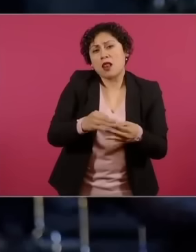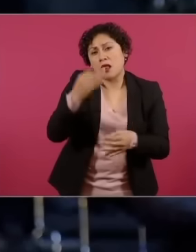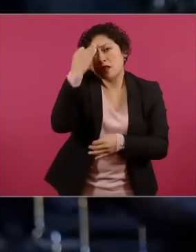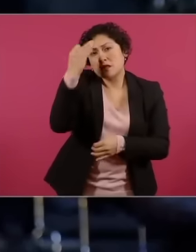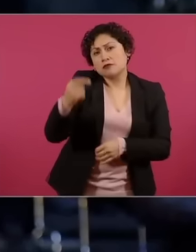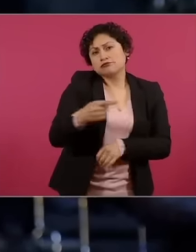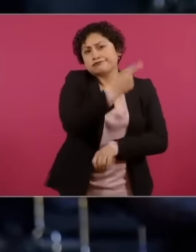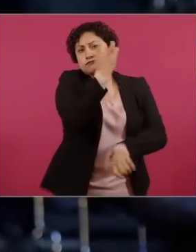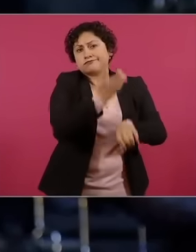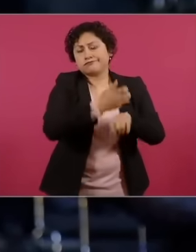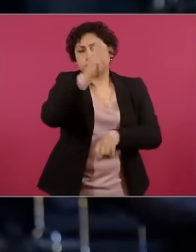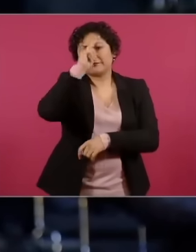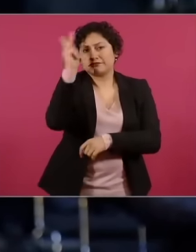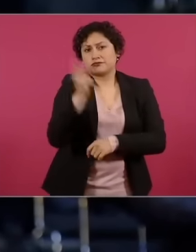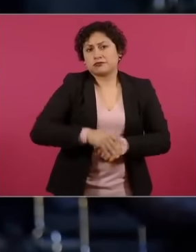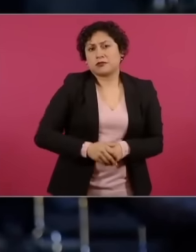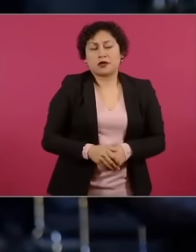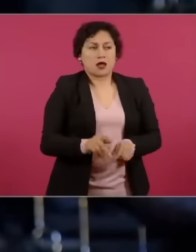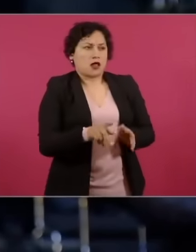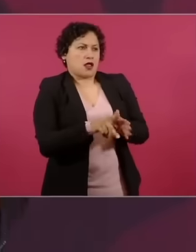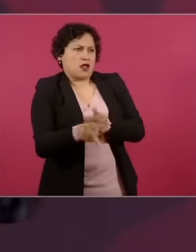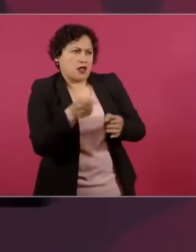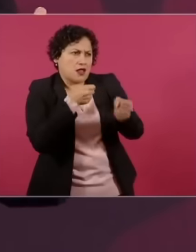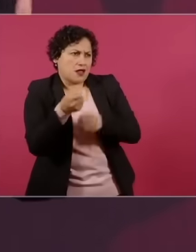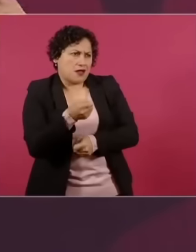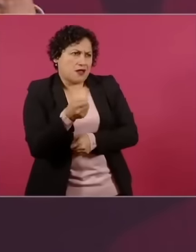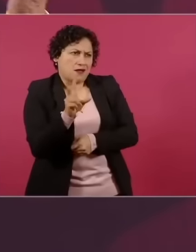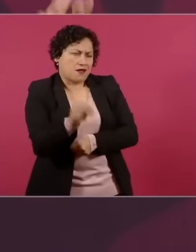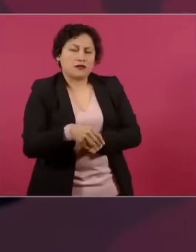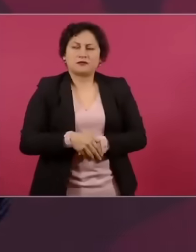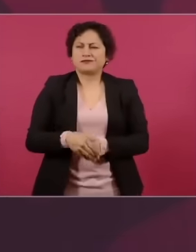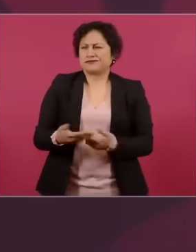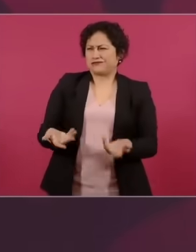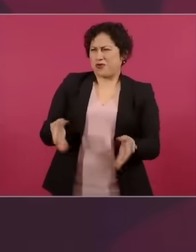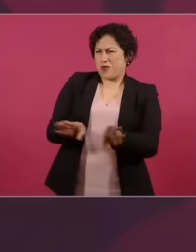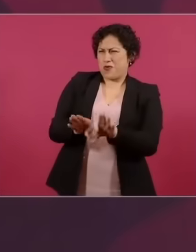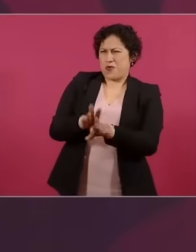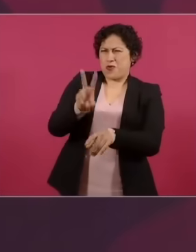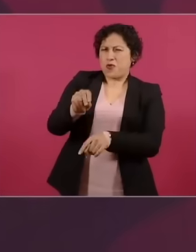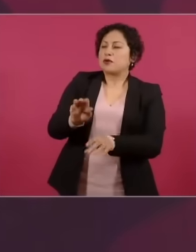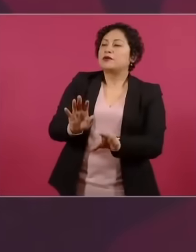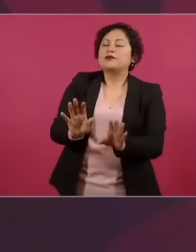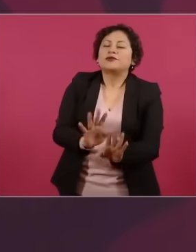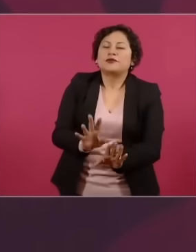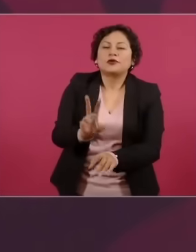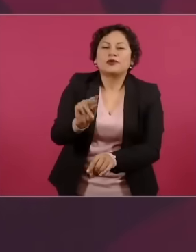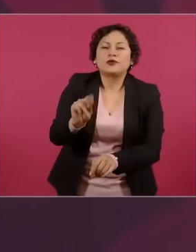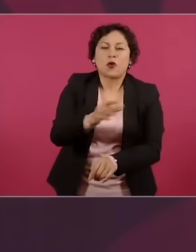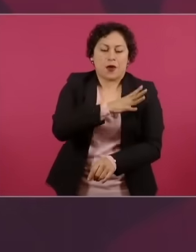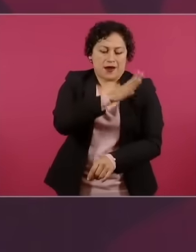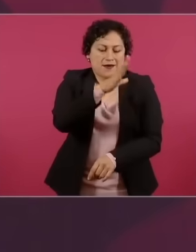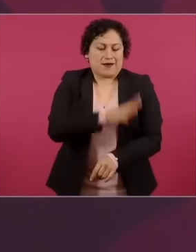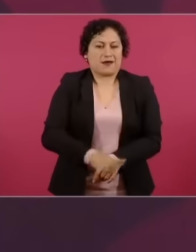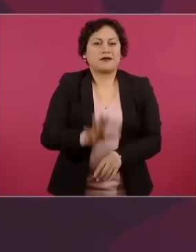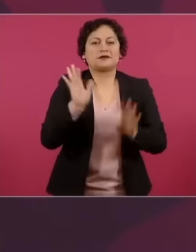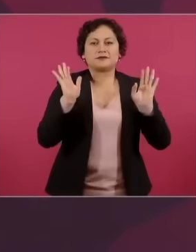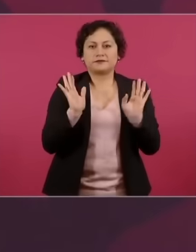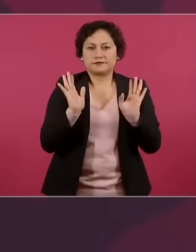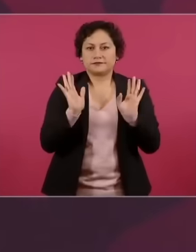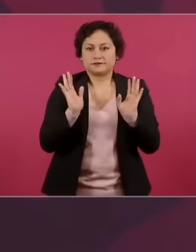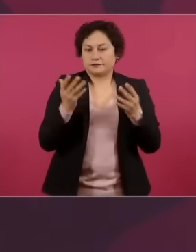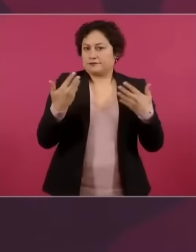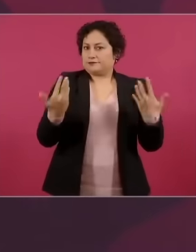de periodistas no? ¿Cómo no? ¿Cómo no? No, en general estamos hablando. Sí. Pues estoy diciendo lo que nos